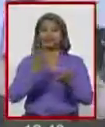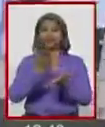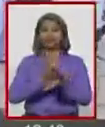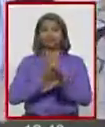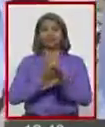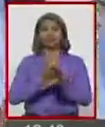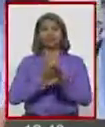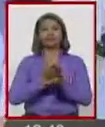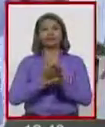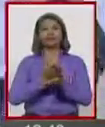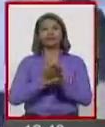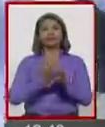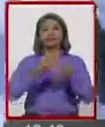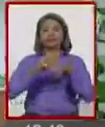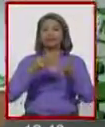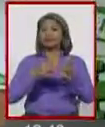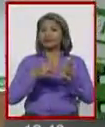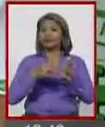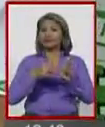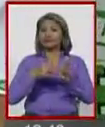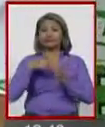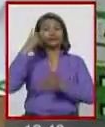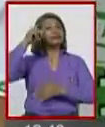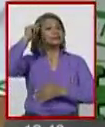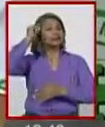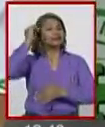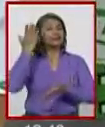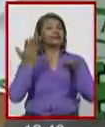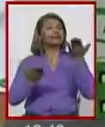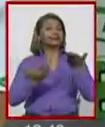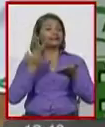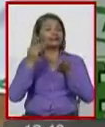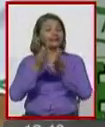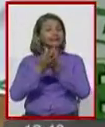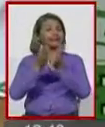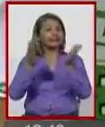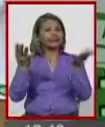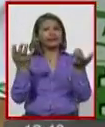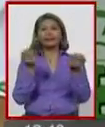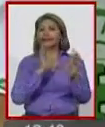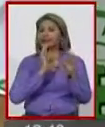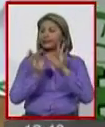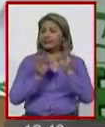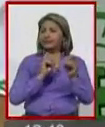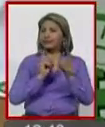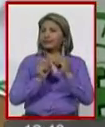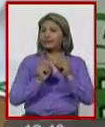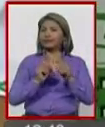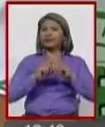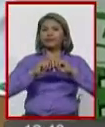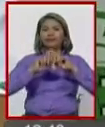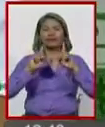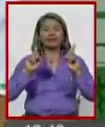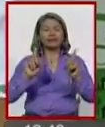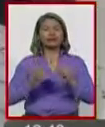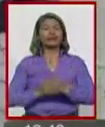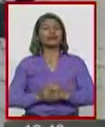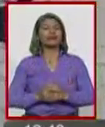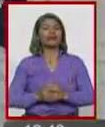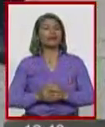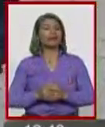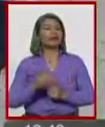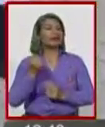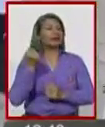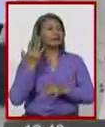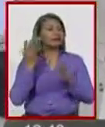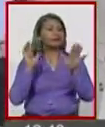paro. O sea, es una señal que el gobierno seguramente está abierto a dialogar y a tratar esto, pero no convence